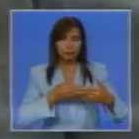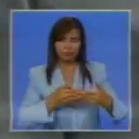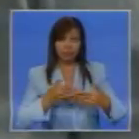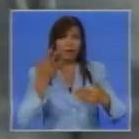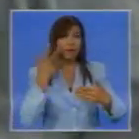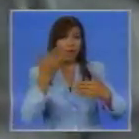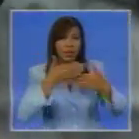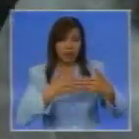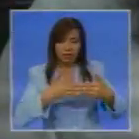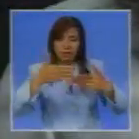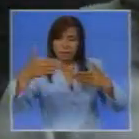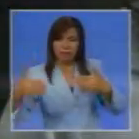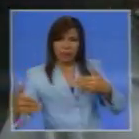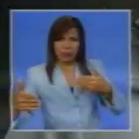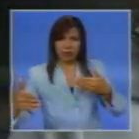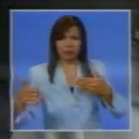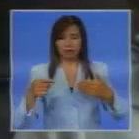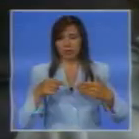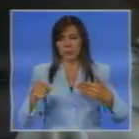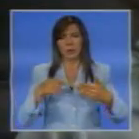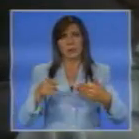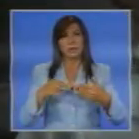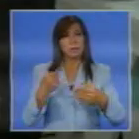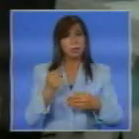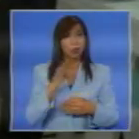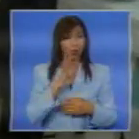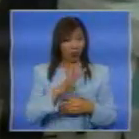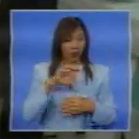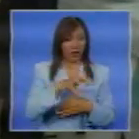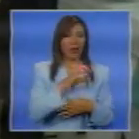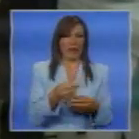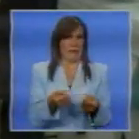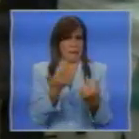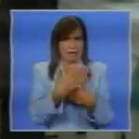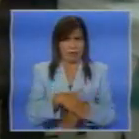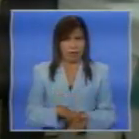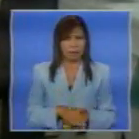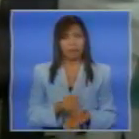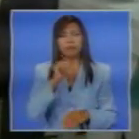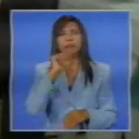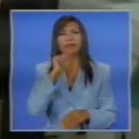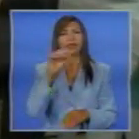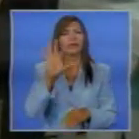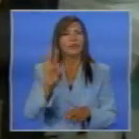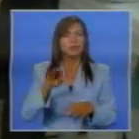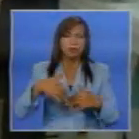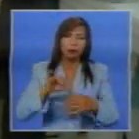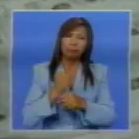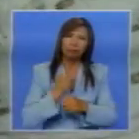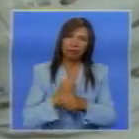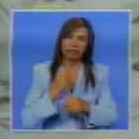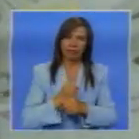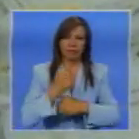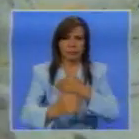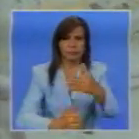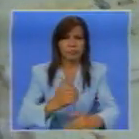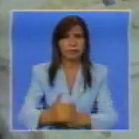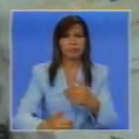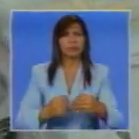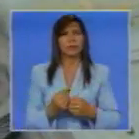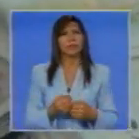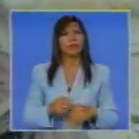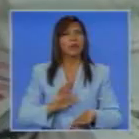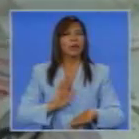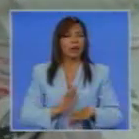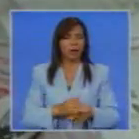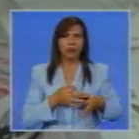Nubia Villacís, 4 de estas provincias ya culminaron el proceso y únicamente 9 restarían trabajando. La responsabilidad de esta demora, dijo